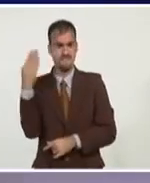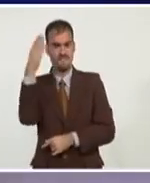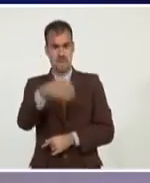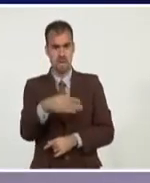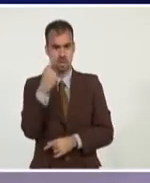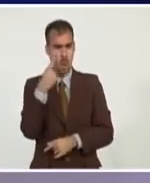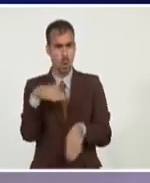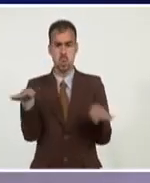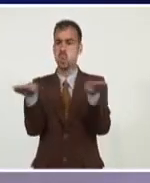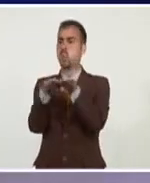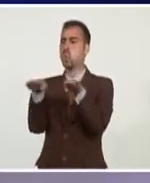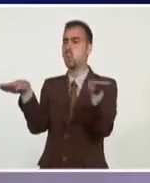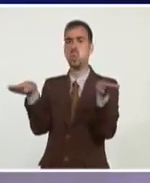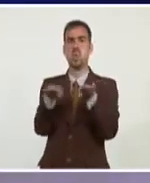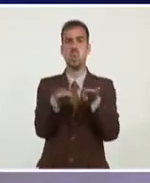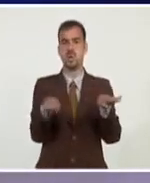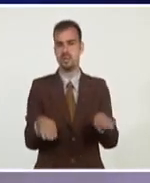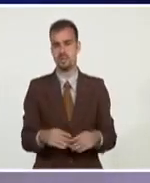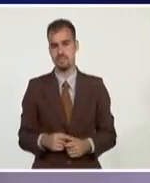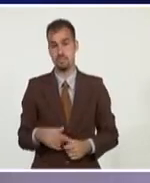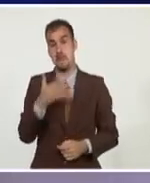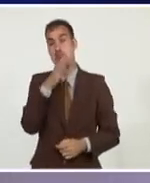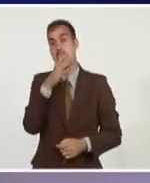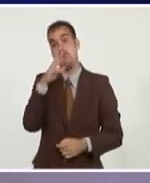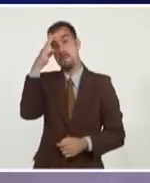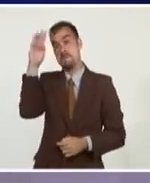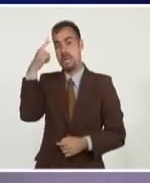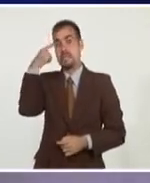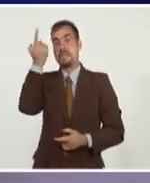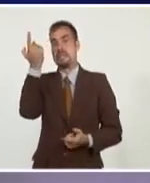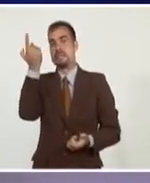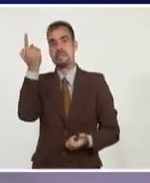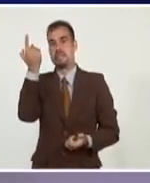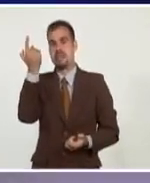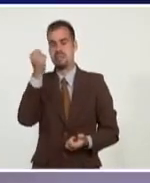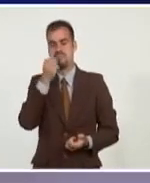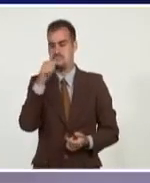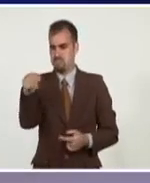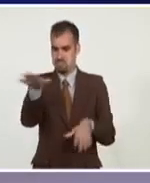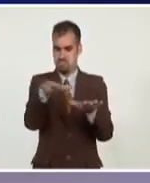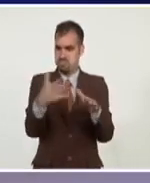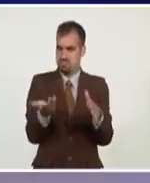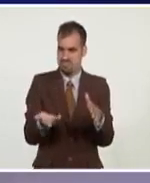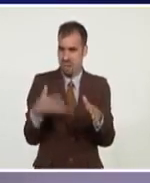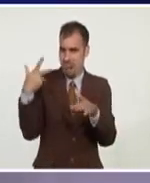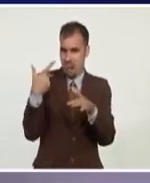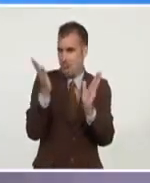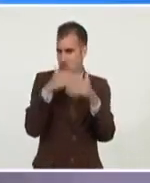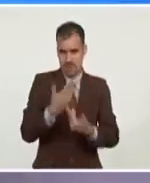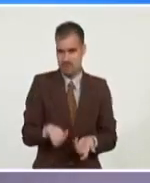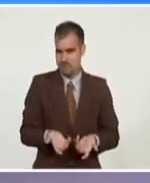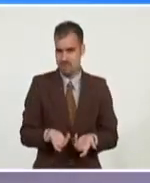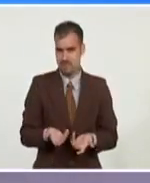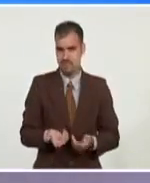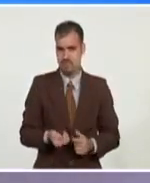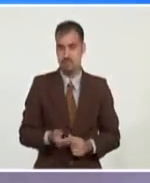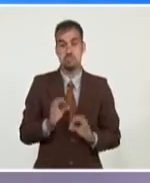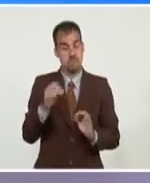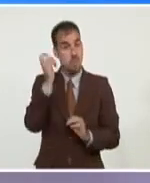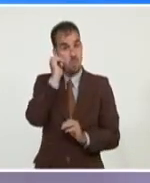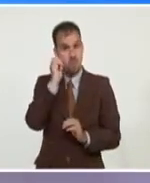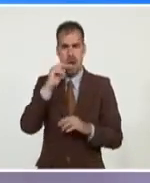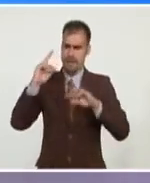nadie, parece que Anameli de alguna manera desde México imaginó algo que no estaba pasando. Por cierto, Anameli Ramos, que amenaza una y